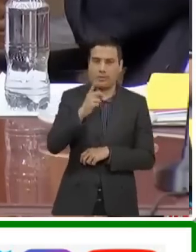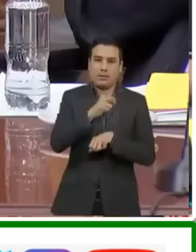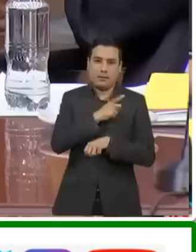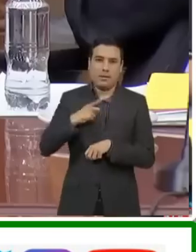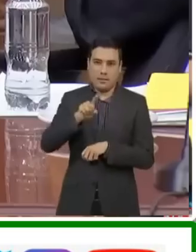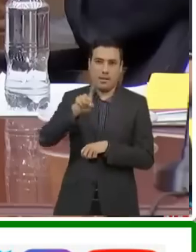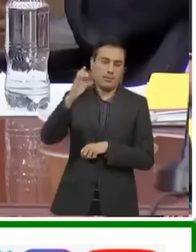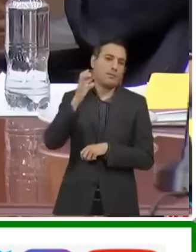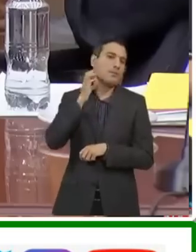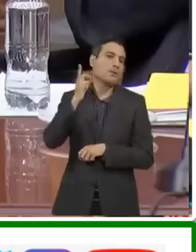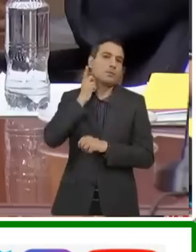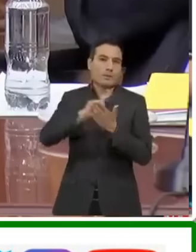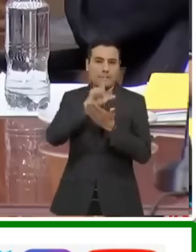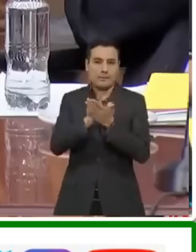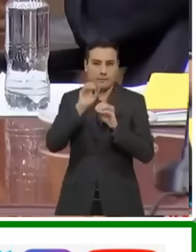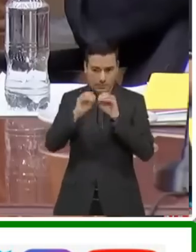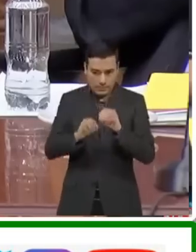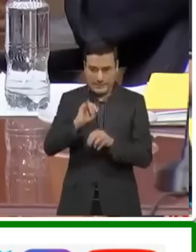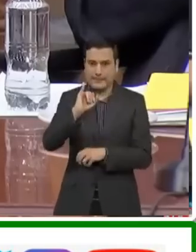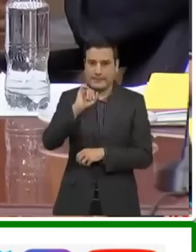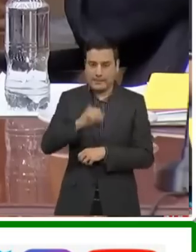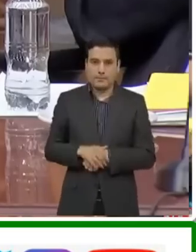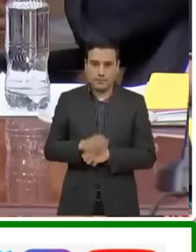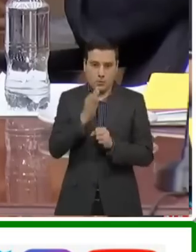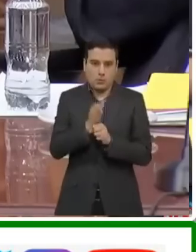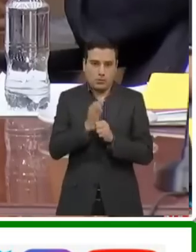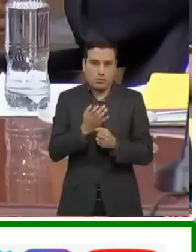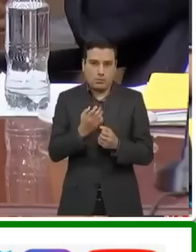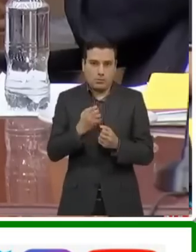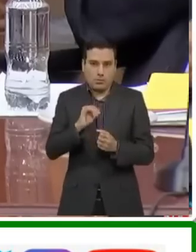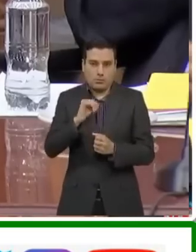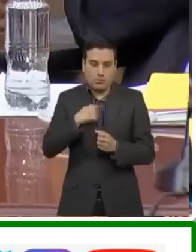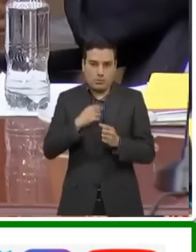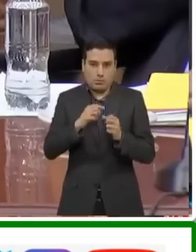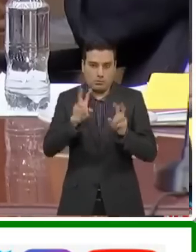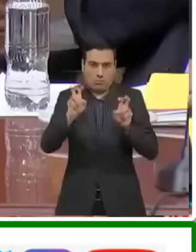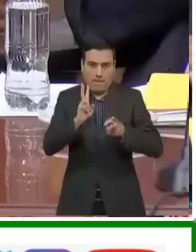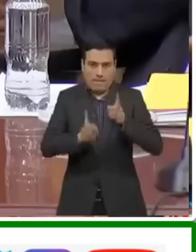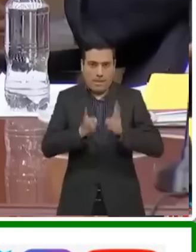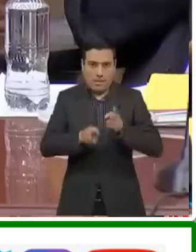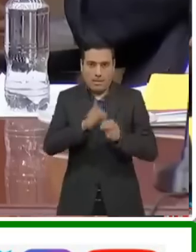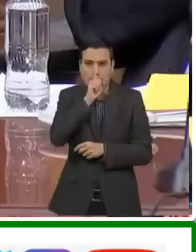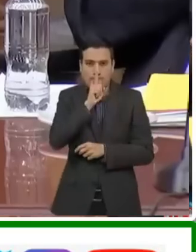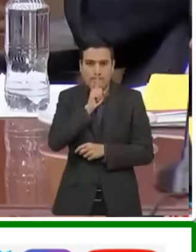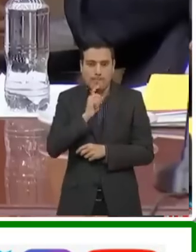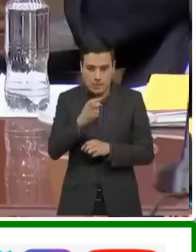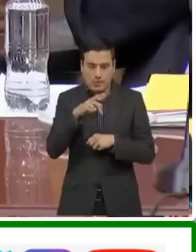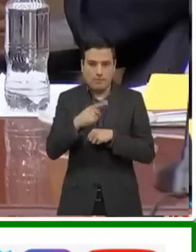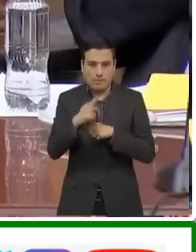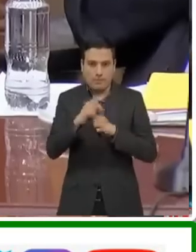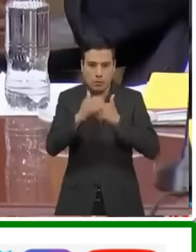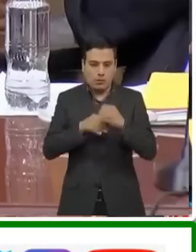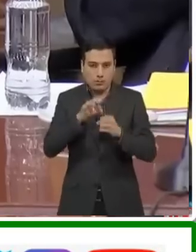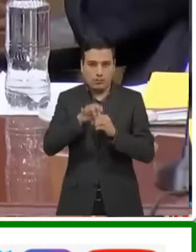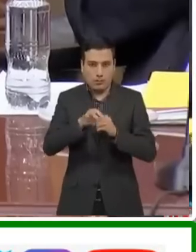de Diputados en todo caso. Lo que sí me interesa es hablar de calumnias que sí están sucediendo y que ponen en riesgo el proceso electoral,